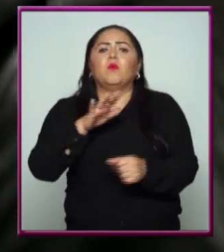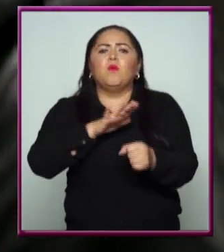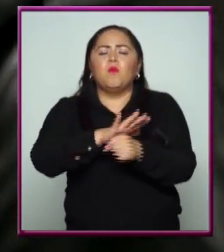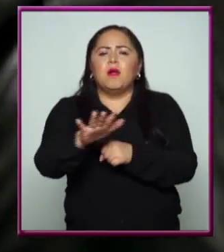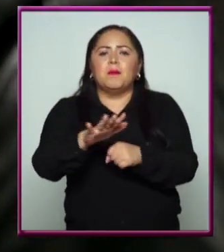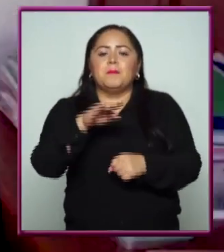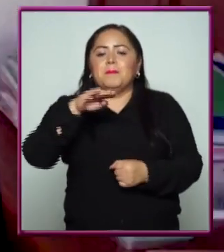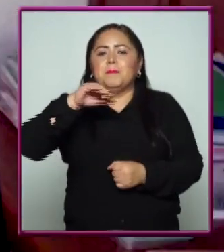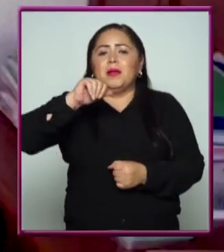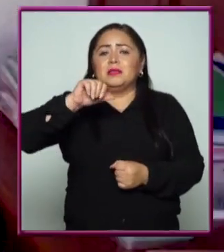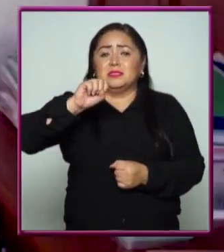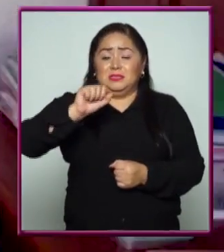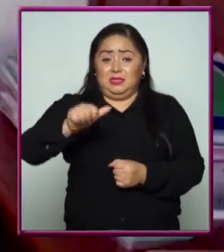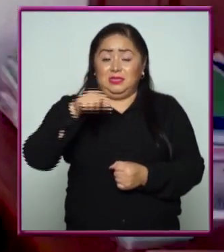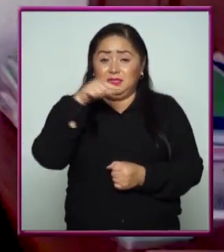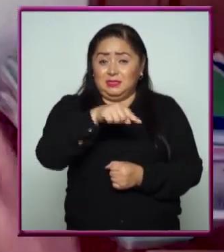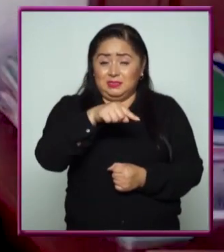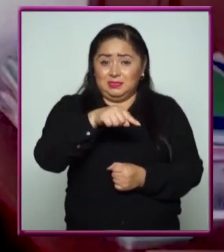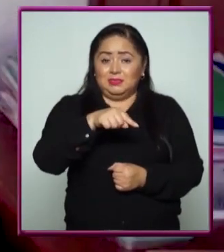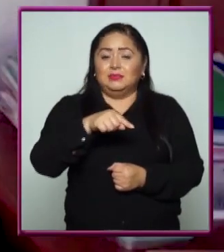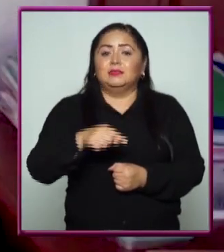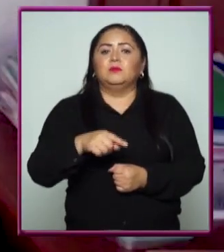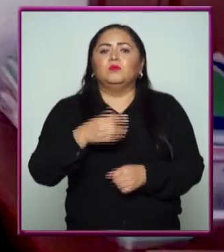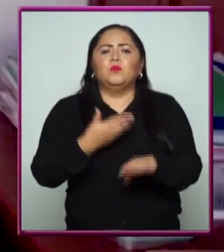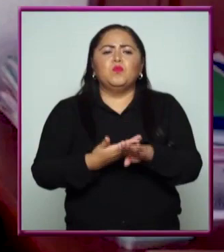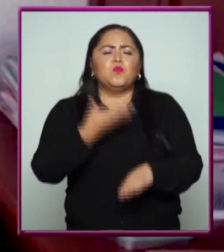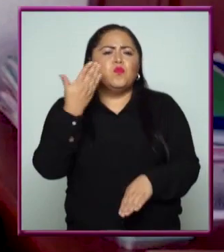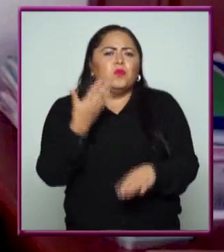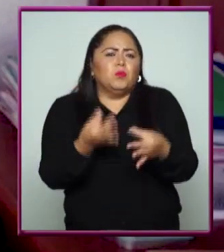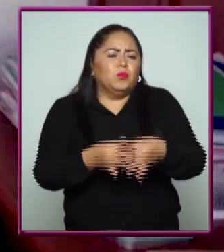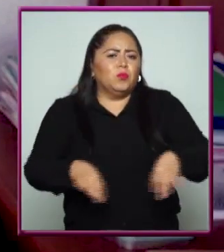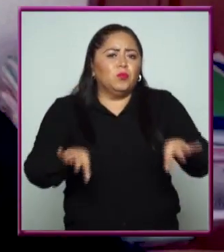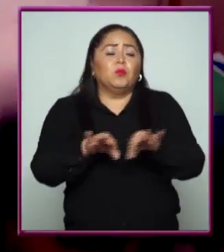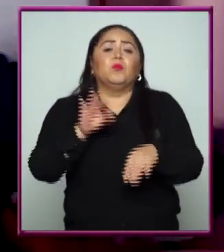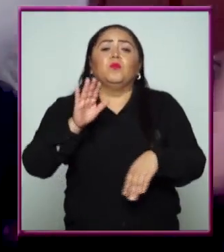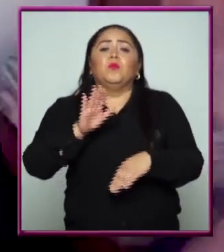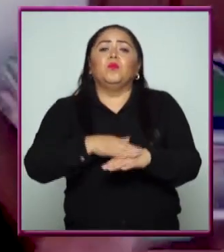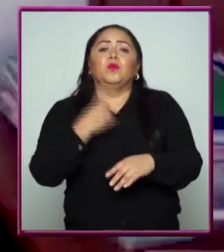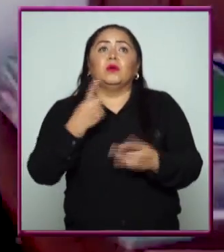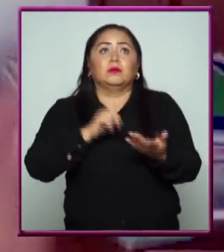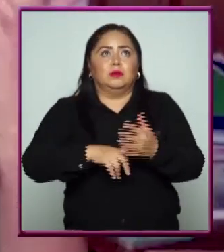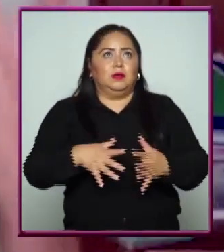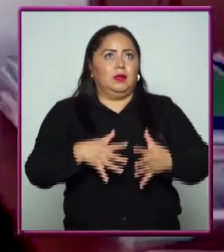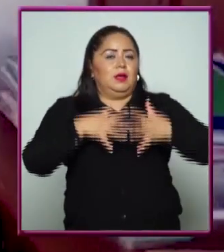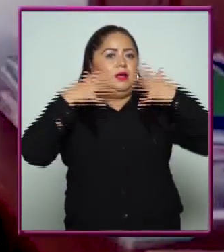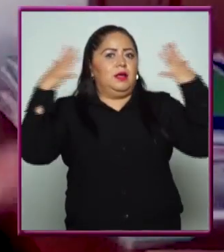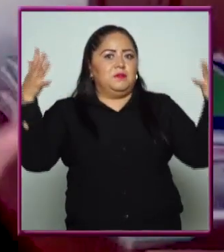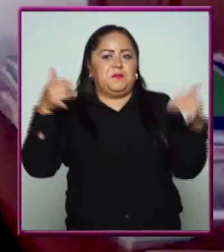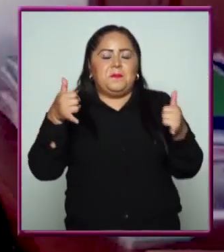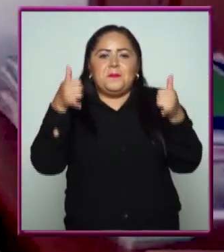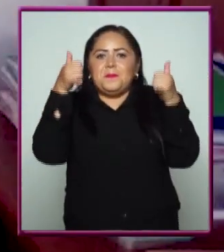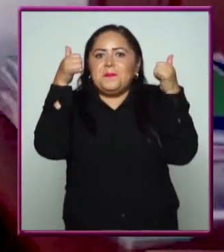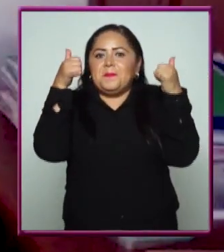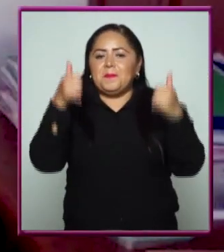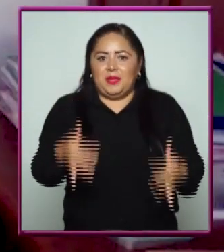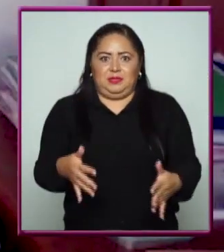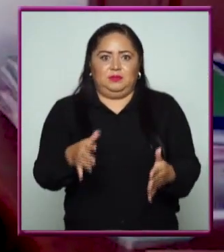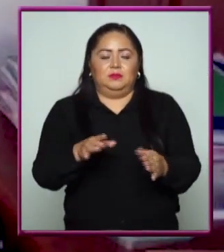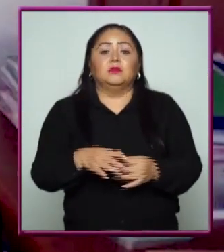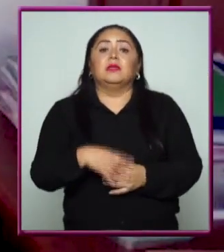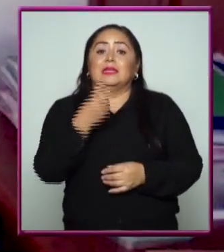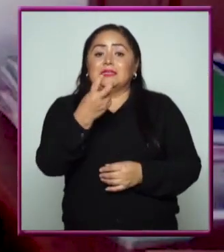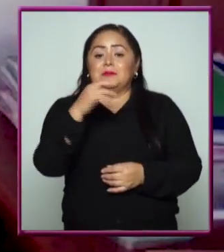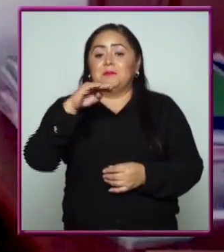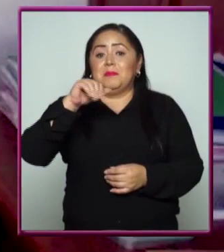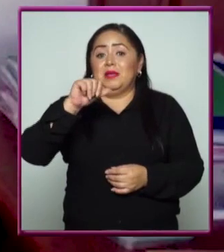la masa. Y la masa es muy importante, es que tan grandotas, tan pesadotas son, ¿sí? Esa